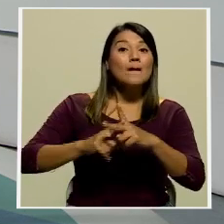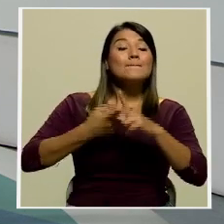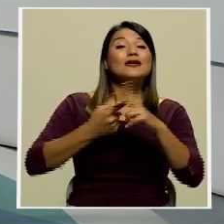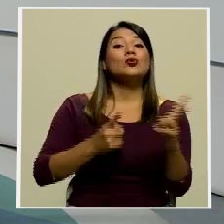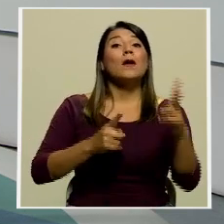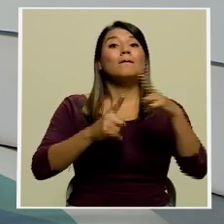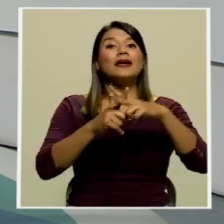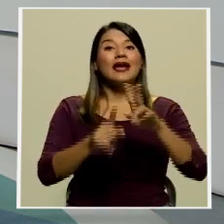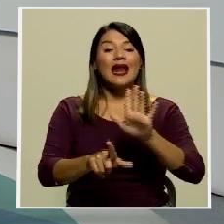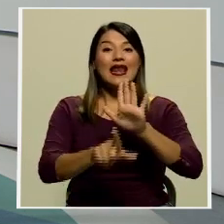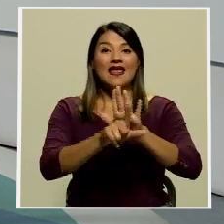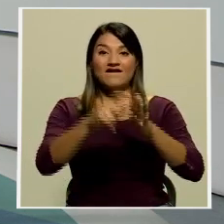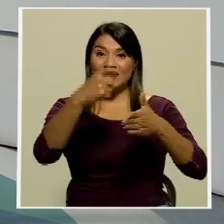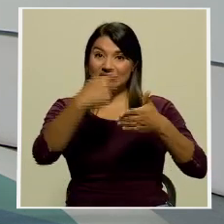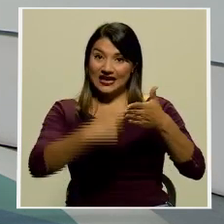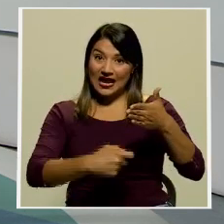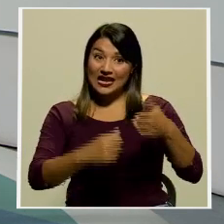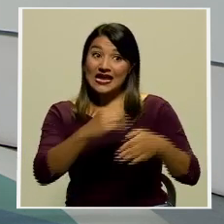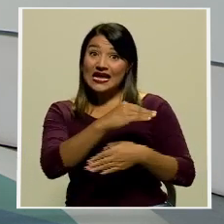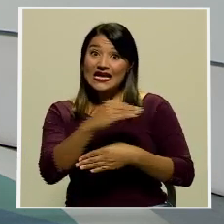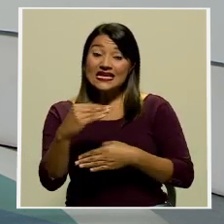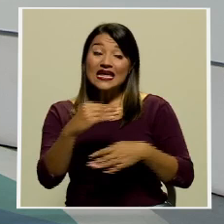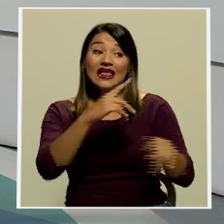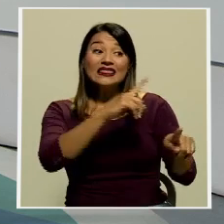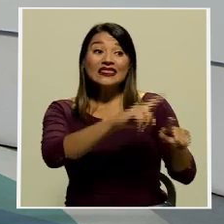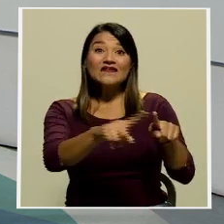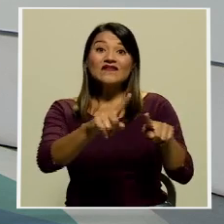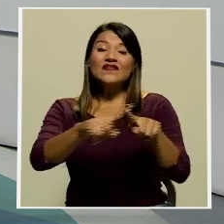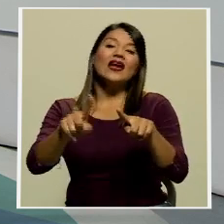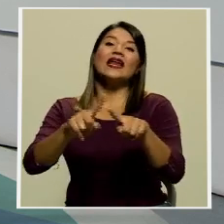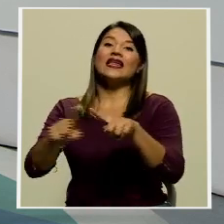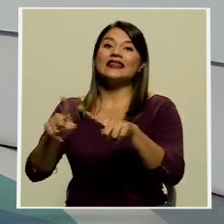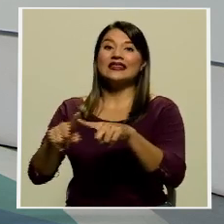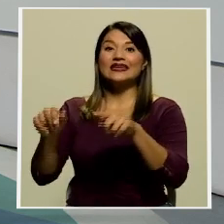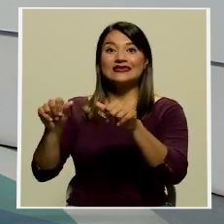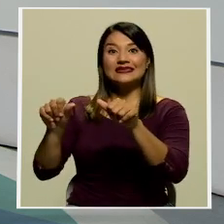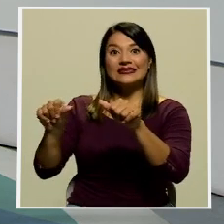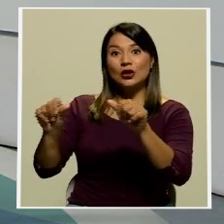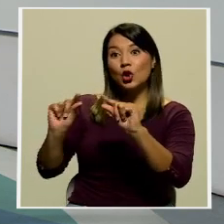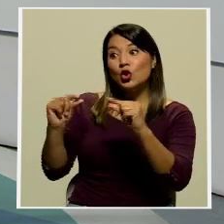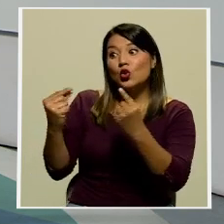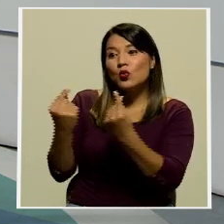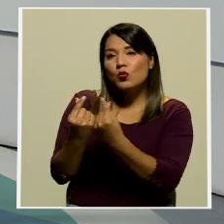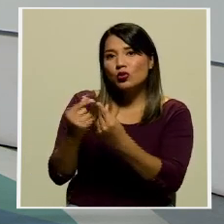distintos sectores del Estado empezaron a